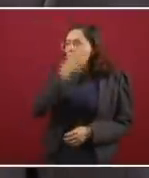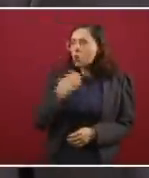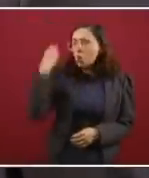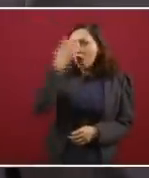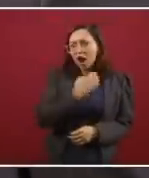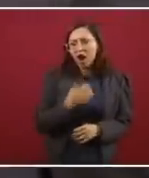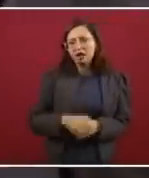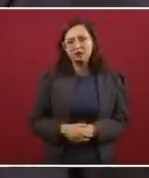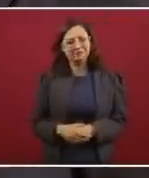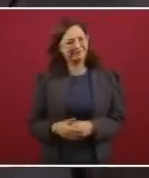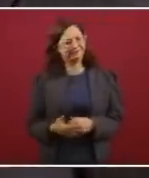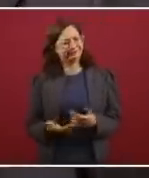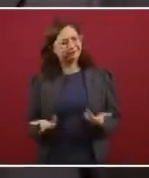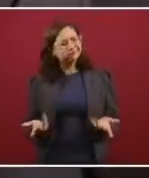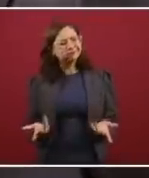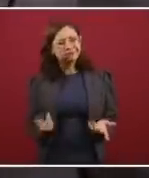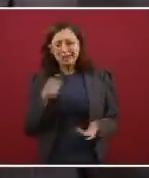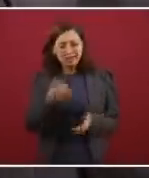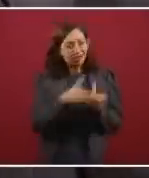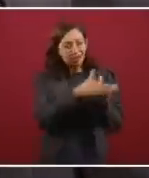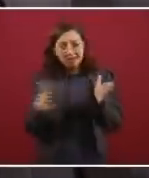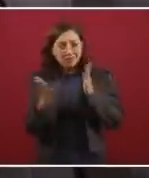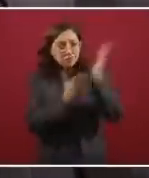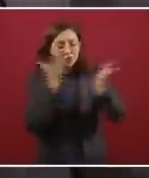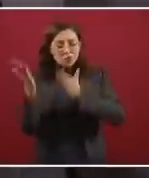¿Y qué? ¿No van a estudiar?